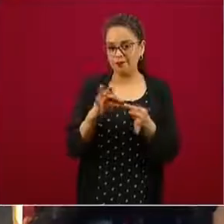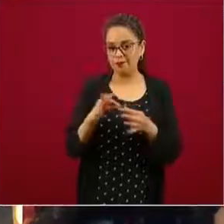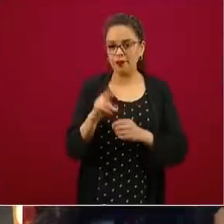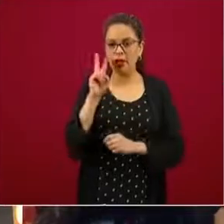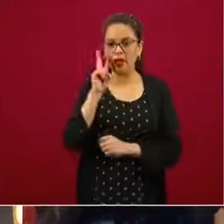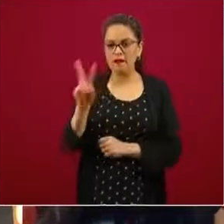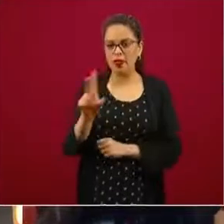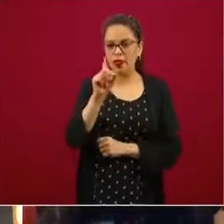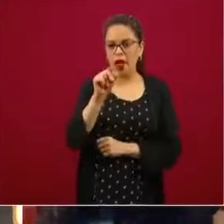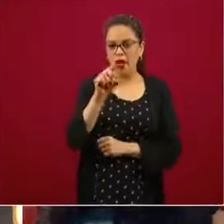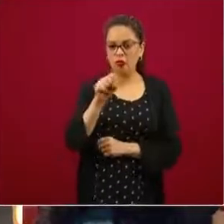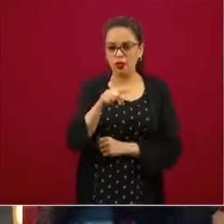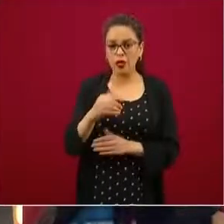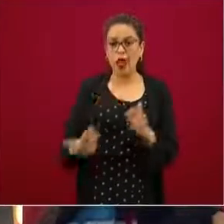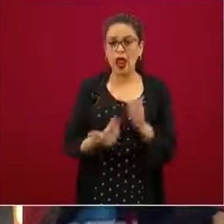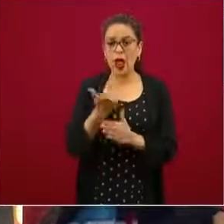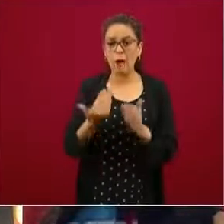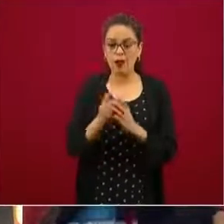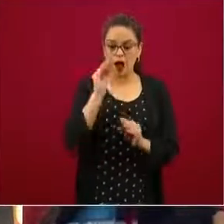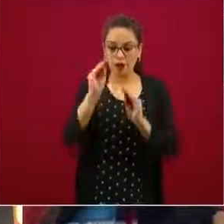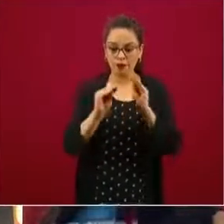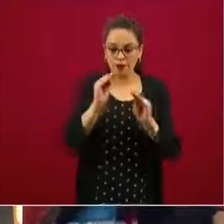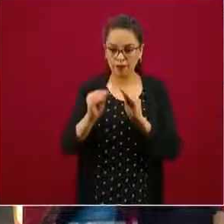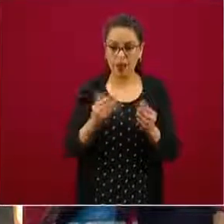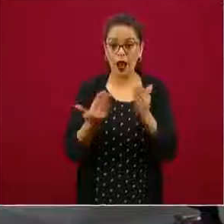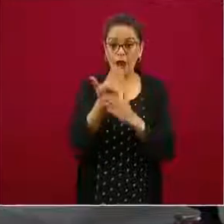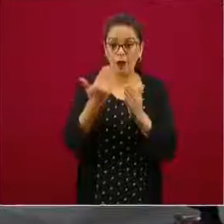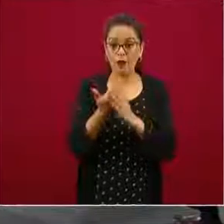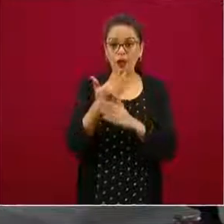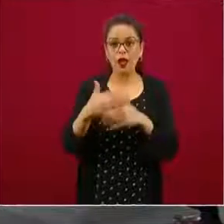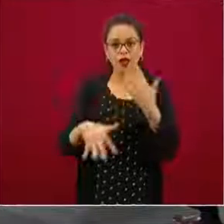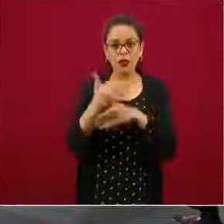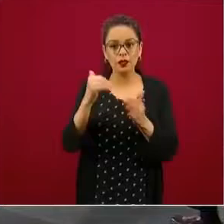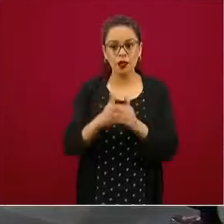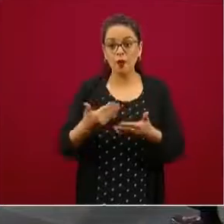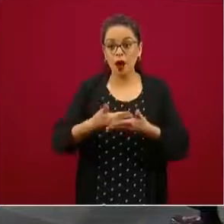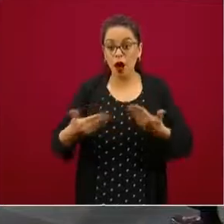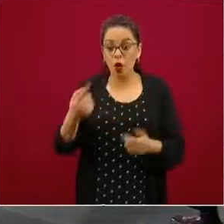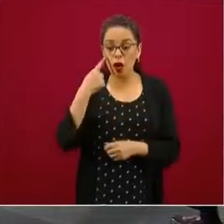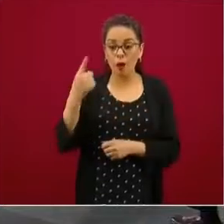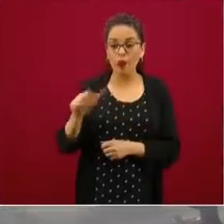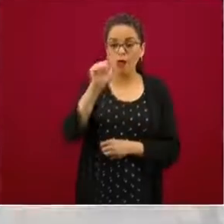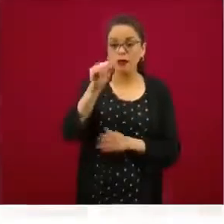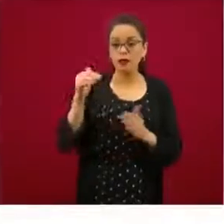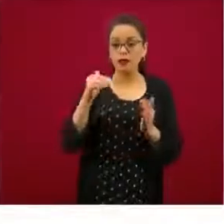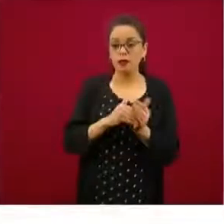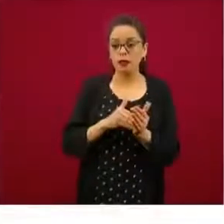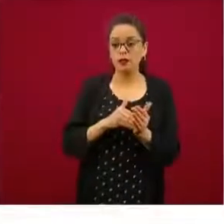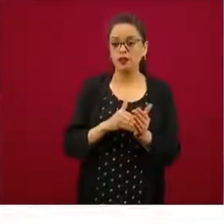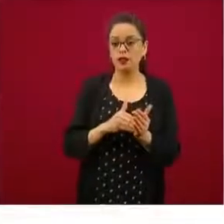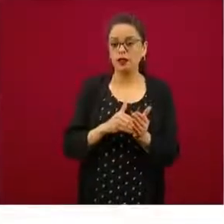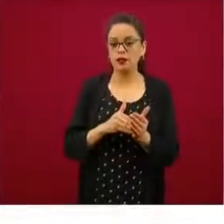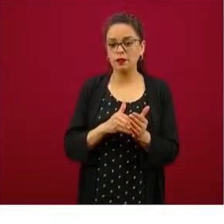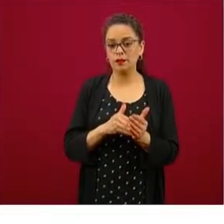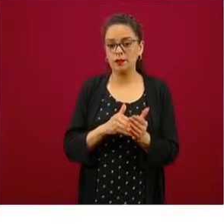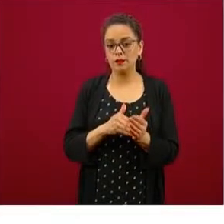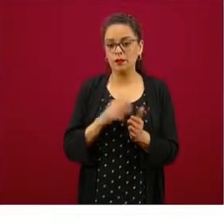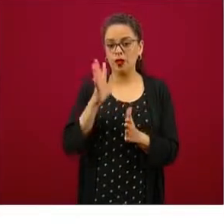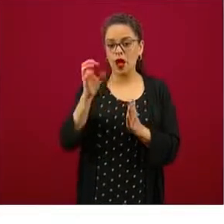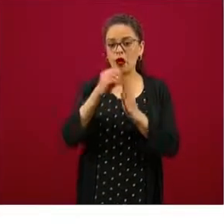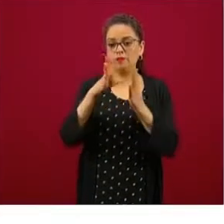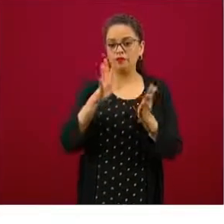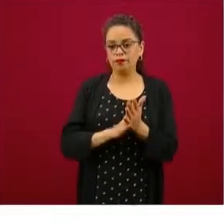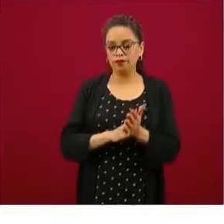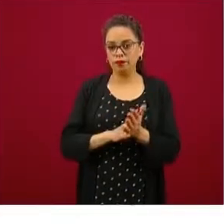dato se va actualizando. En la mañana eran 15,000, ahorita ya llevamos 16,626 registros de estos 3